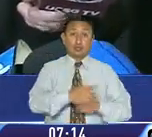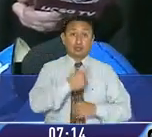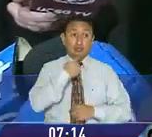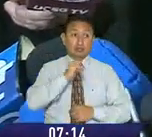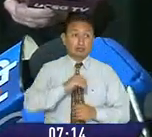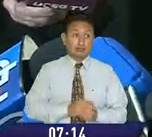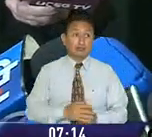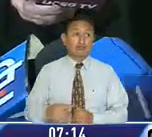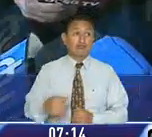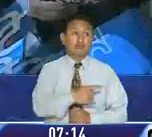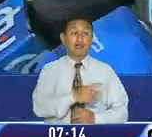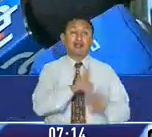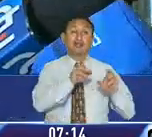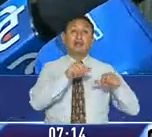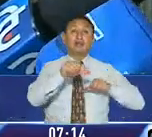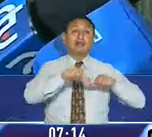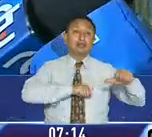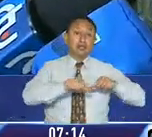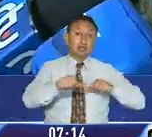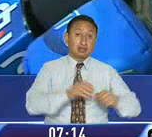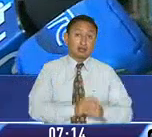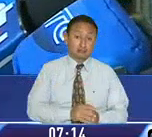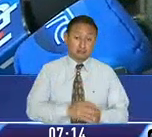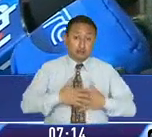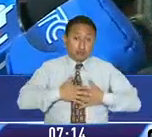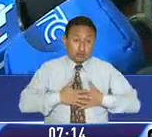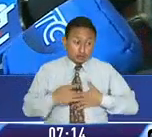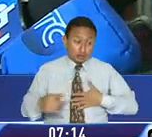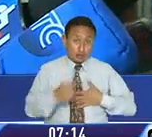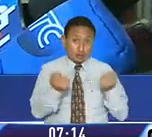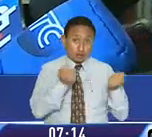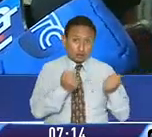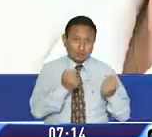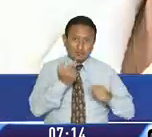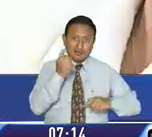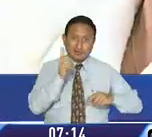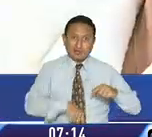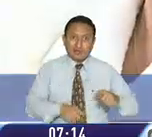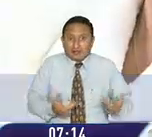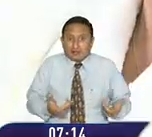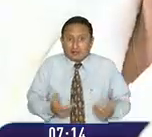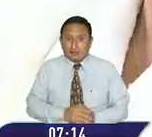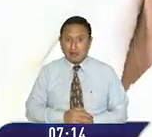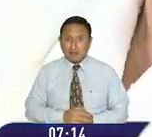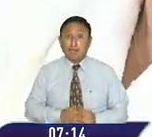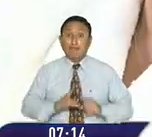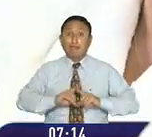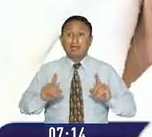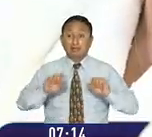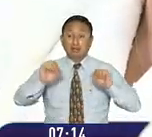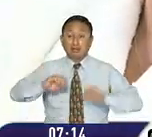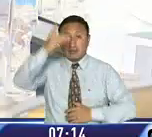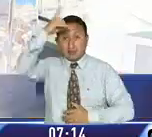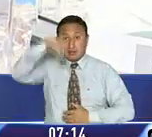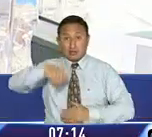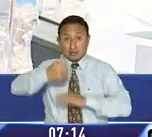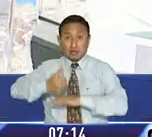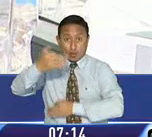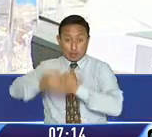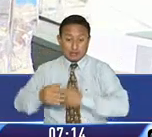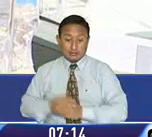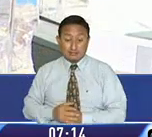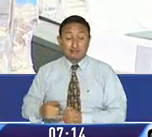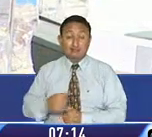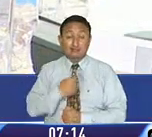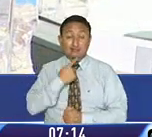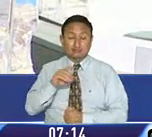actos administrativos y que la jueza no puede hacer un control de legalidad. Sin embargo, la decisión de la jueza será apelada ante la